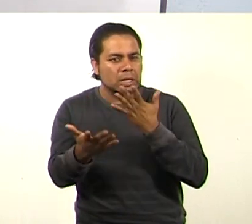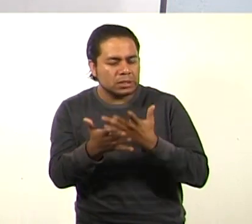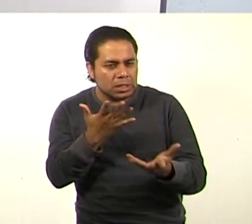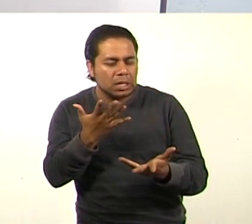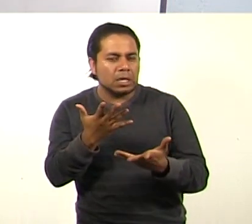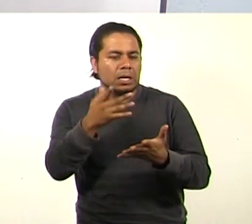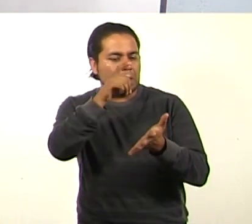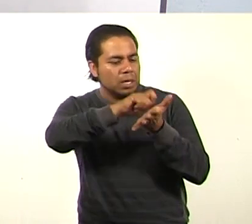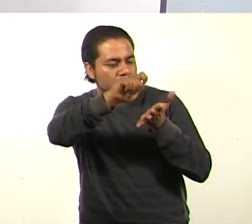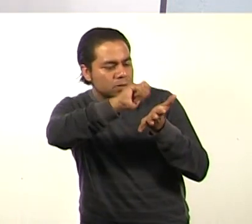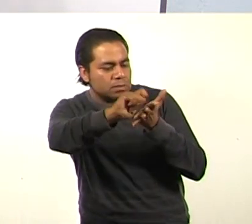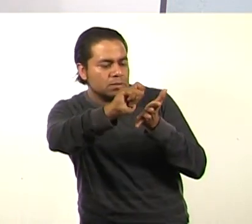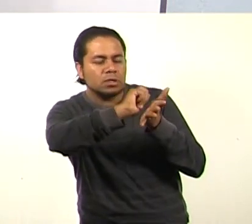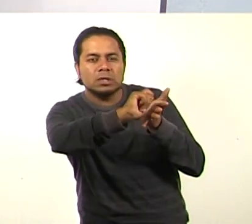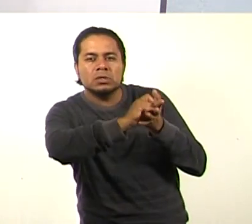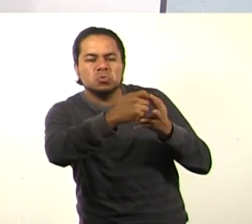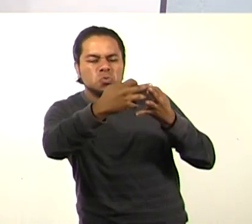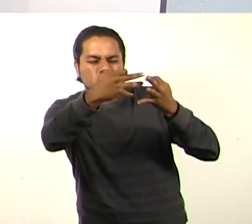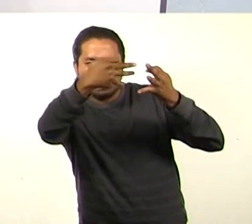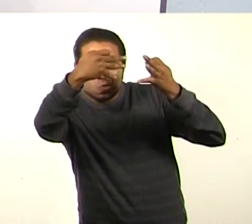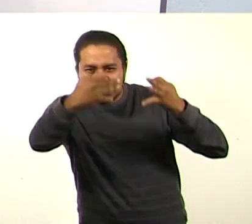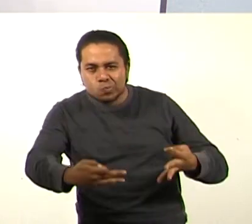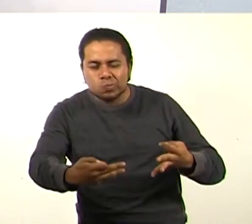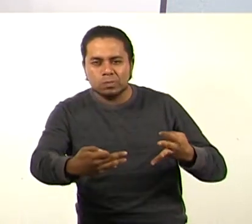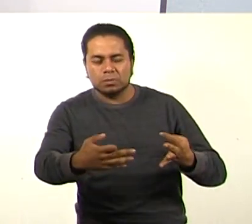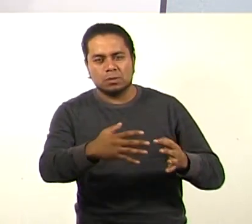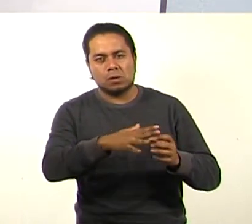expresar más exactamente las